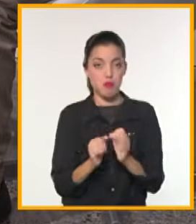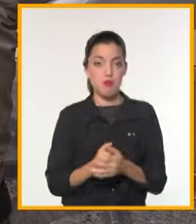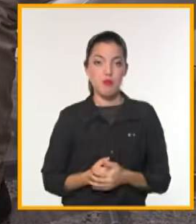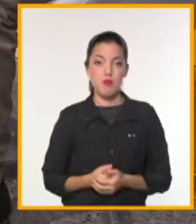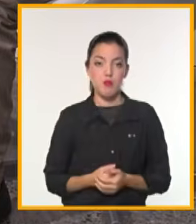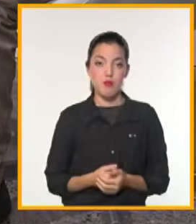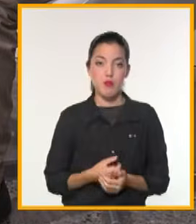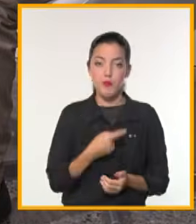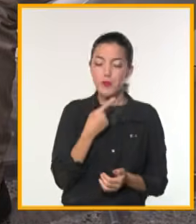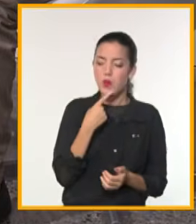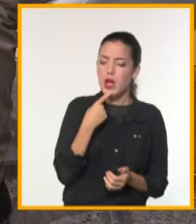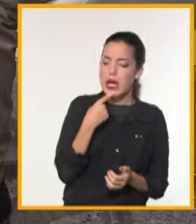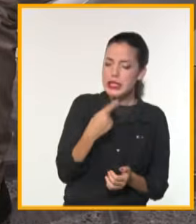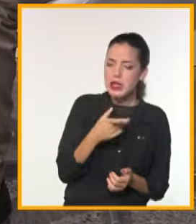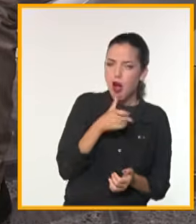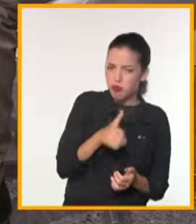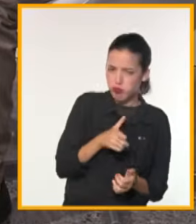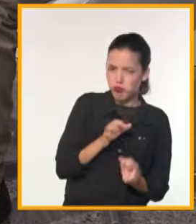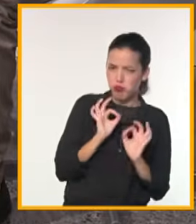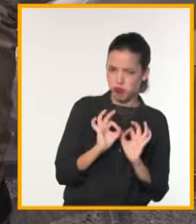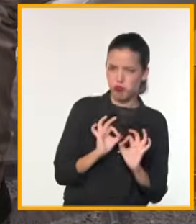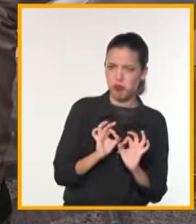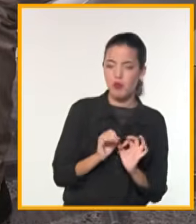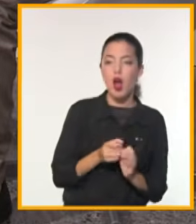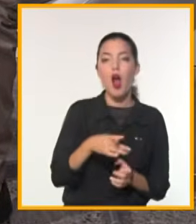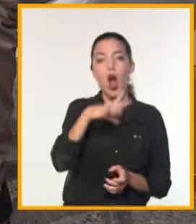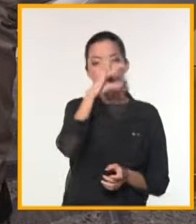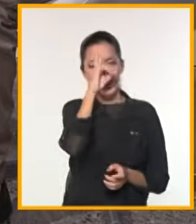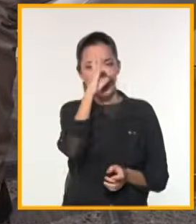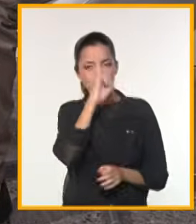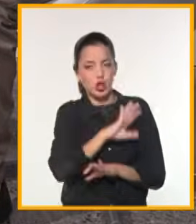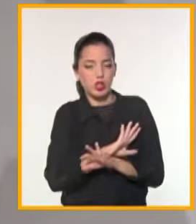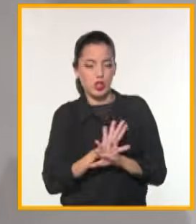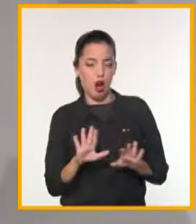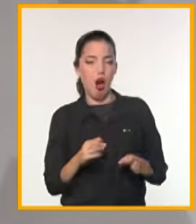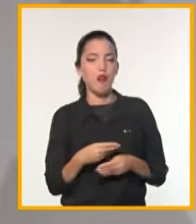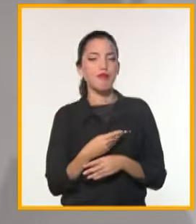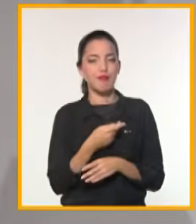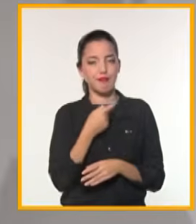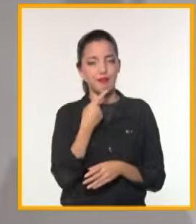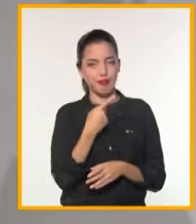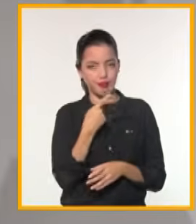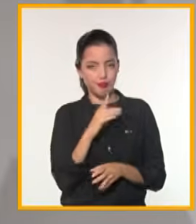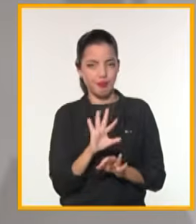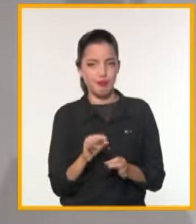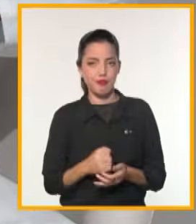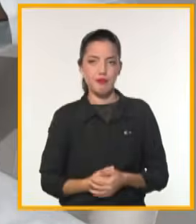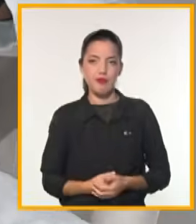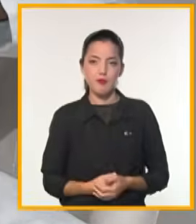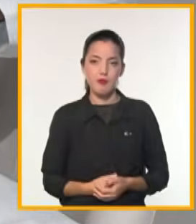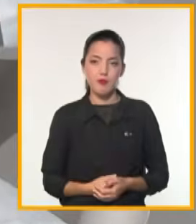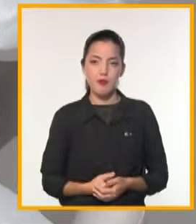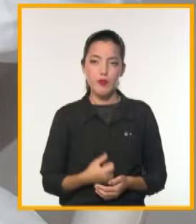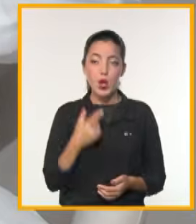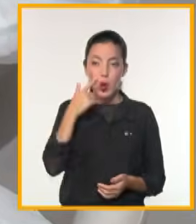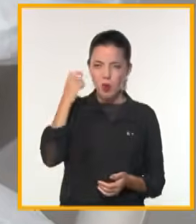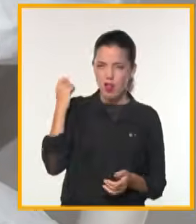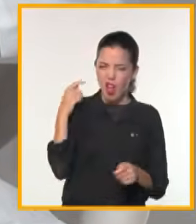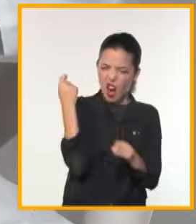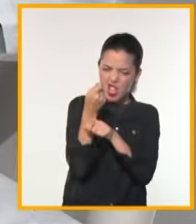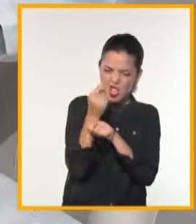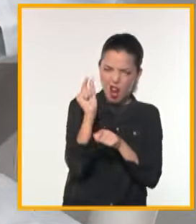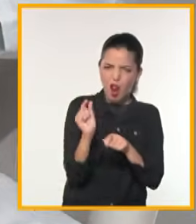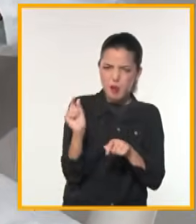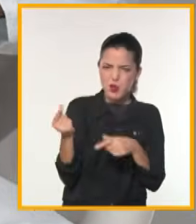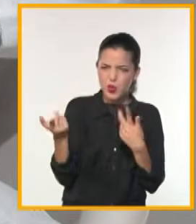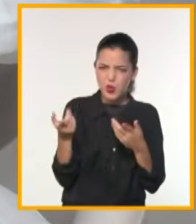dijeron, bueno, sí, se lo puede decir, vamos, claro. Vamos a deliberarlo. ¿Y dónde alfabetizó Jorge? En el Cuartón Malo, en Minas de